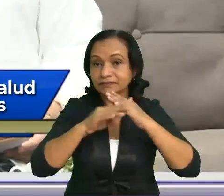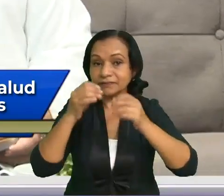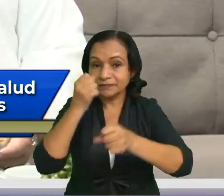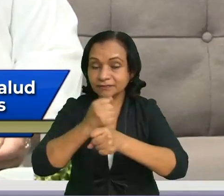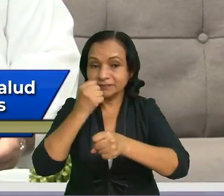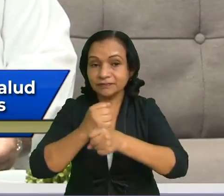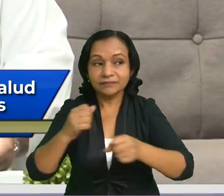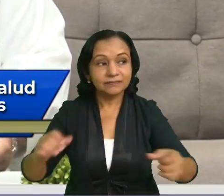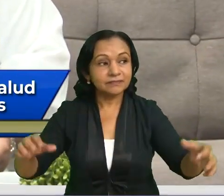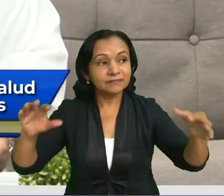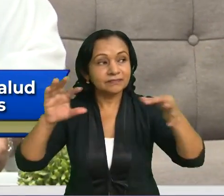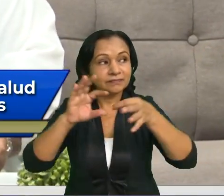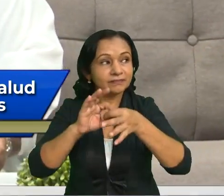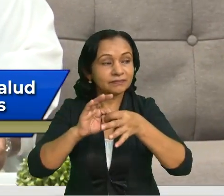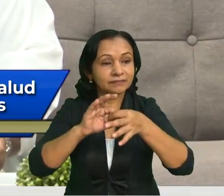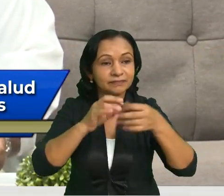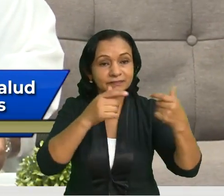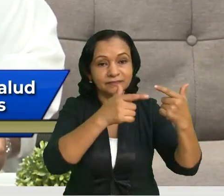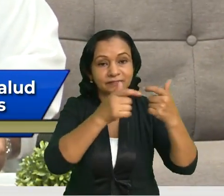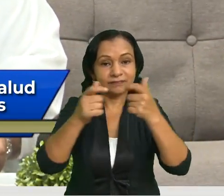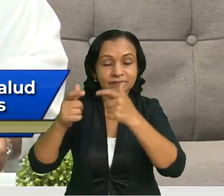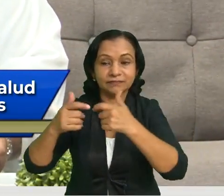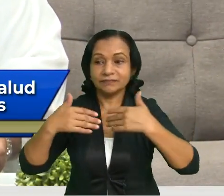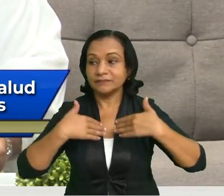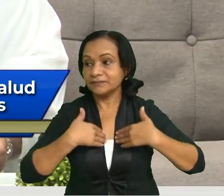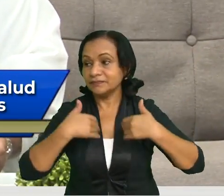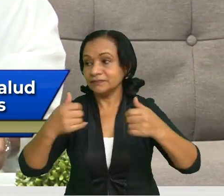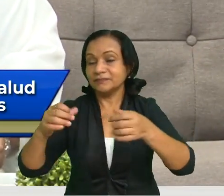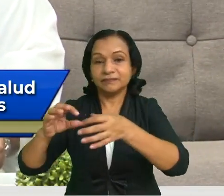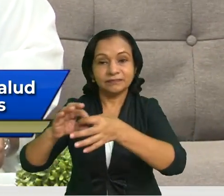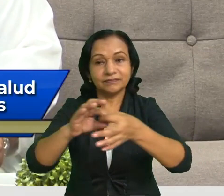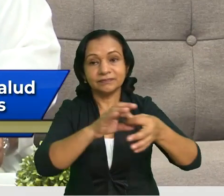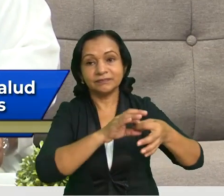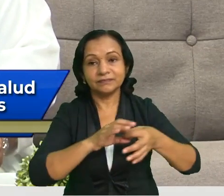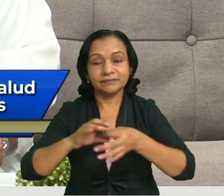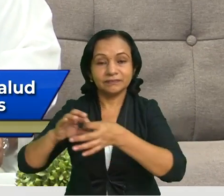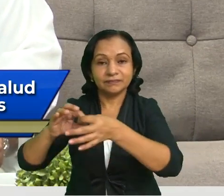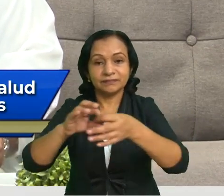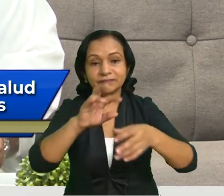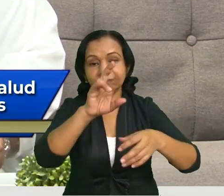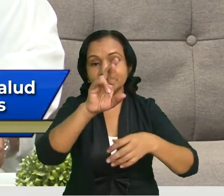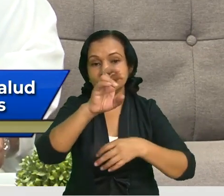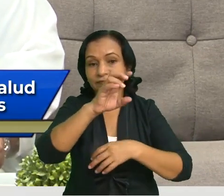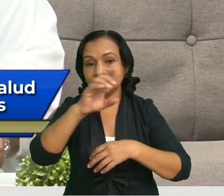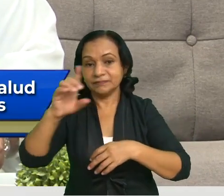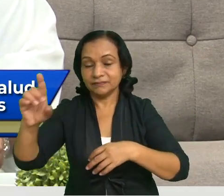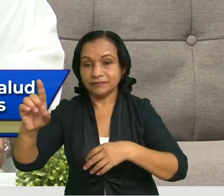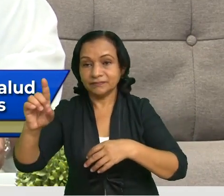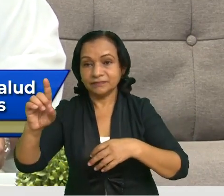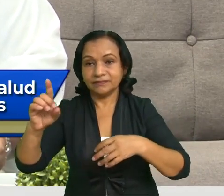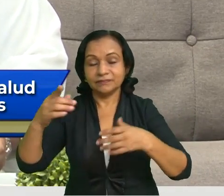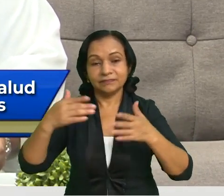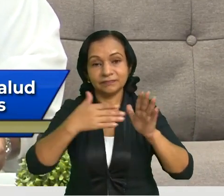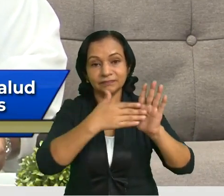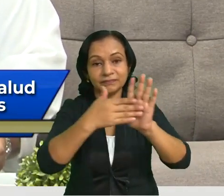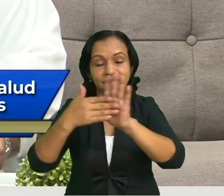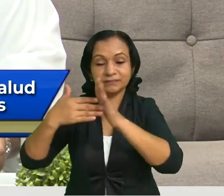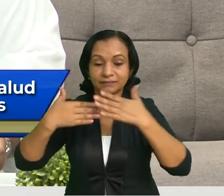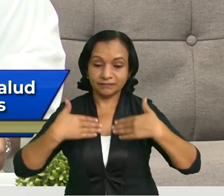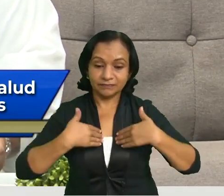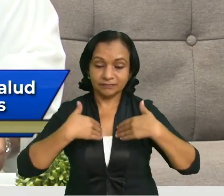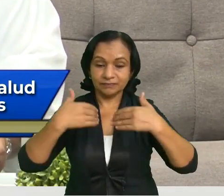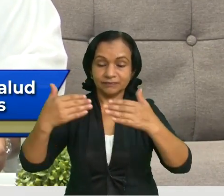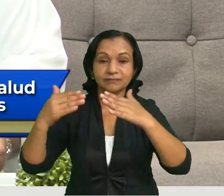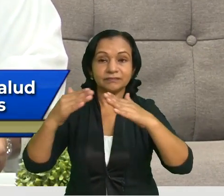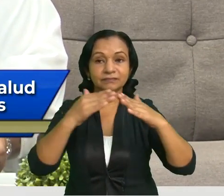conjunto entre las brigadas de salud unidos no a la red comunitaria que es la base de nuestro modelo de salud familiar y comunitaria